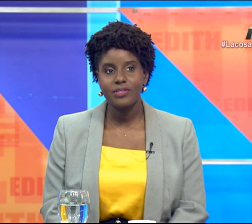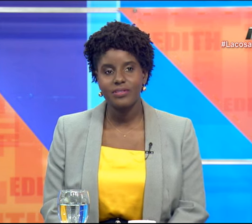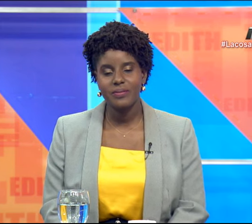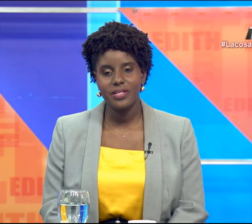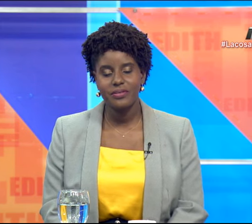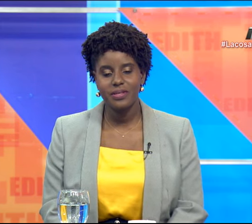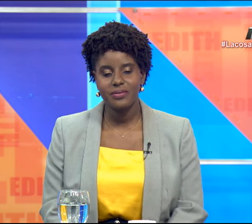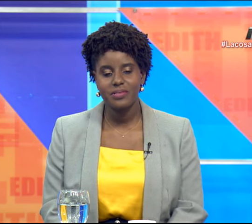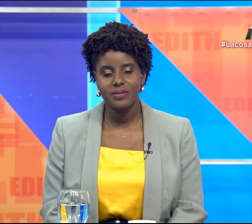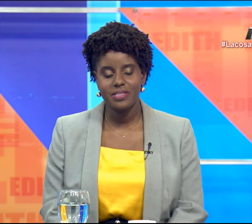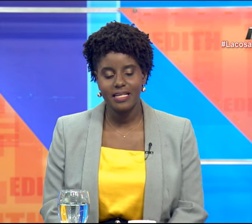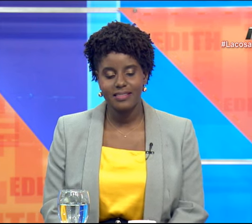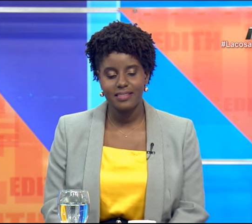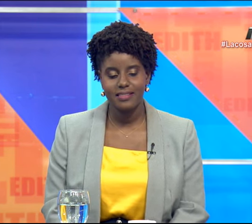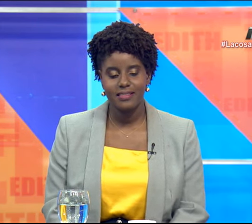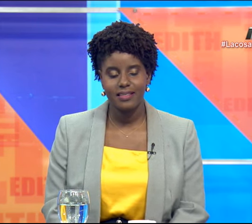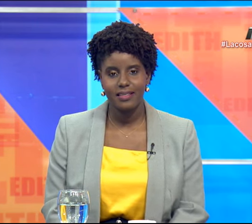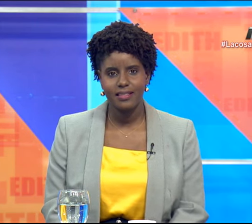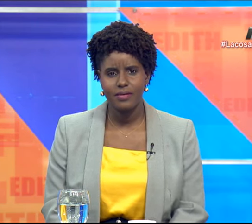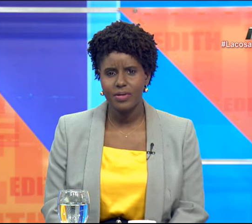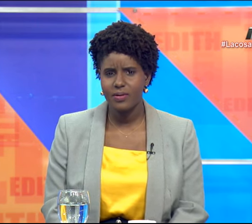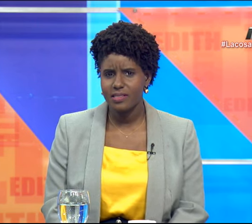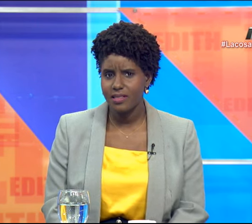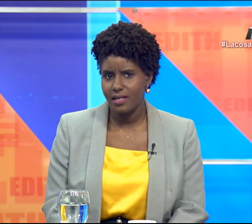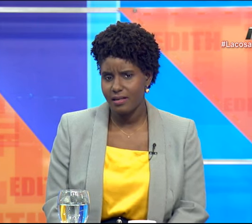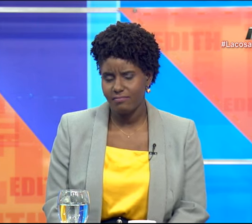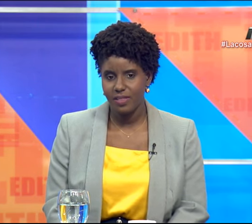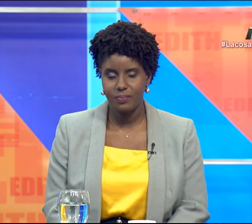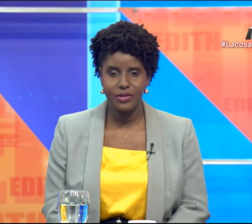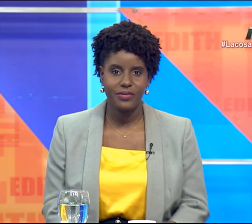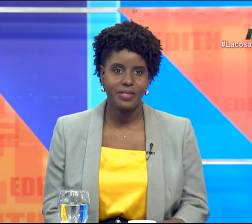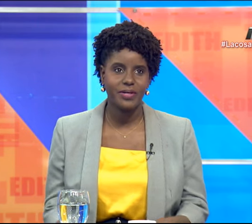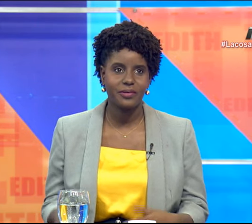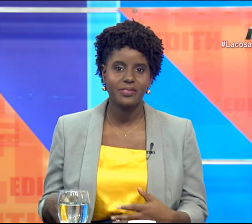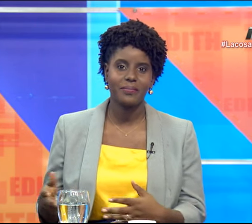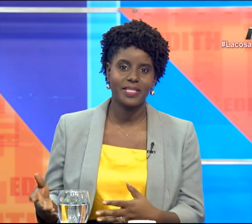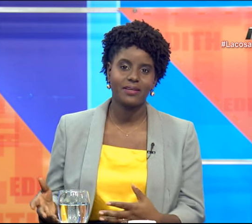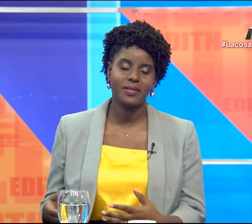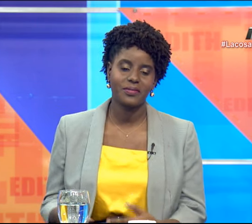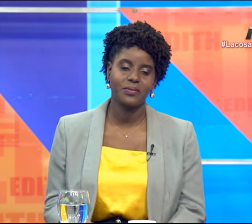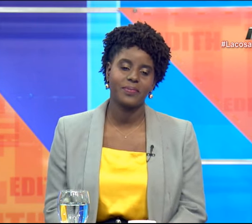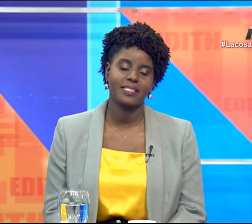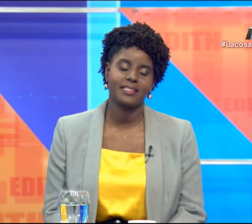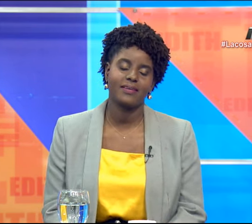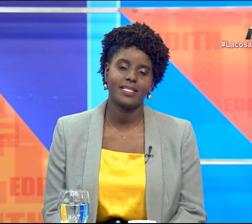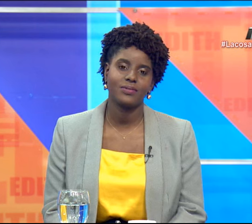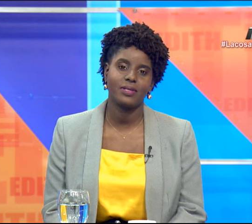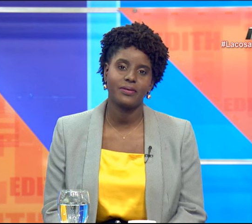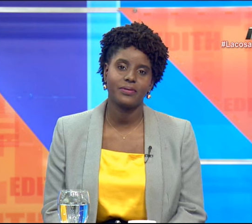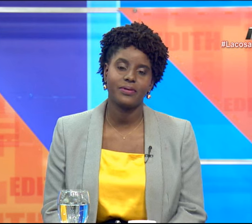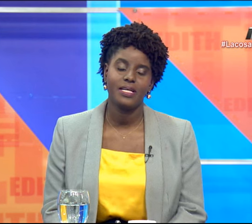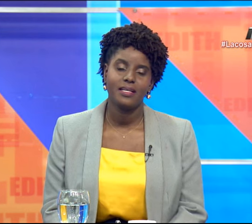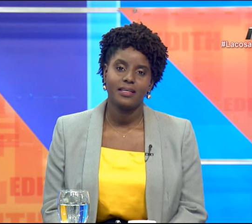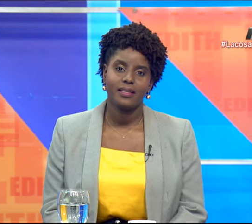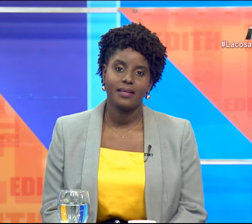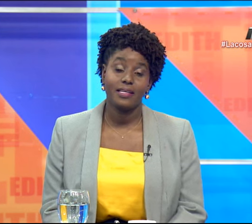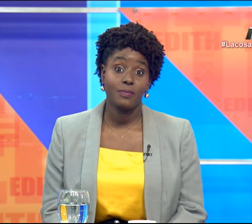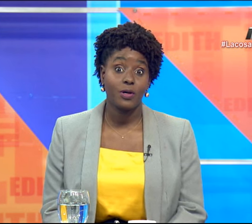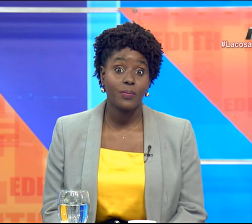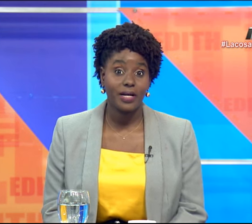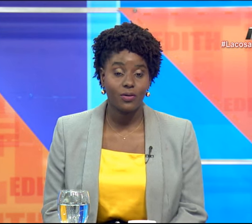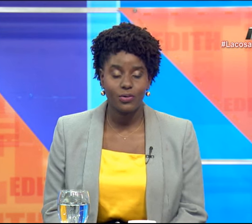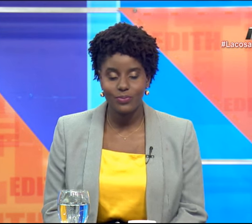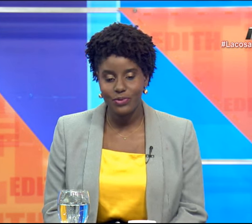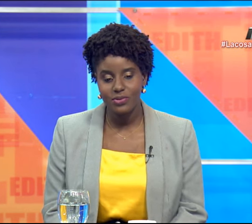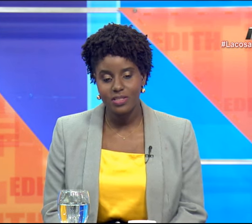Este cuestionamiento de Gustavo Sánchez también lo hacía el periodista Marino Zapete cuando presentaba su libro